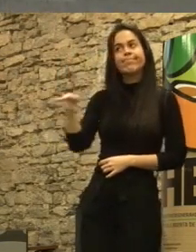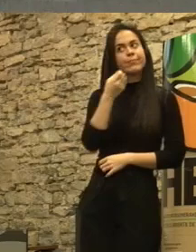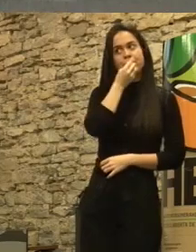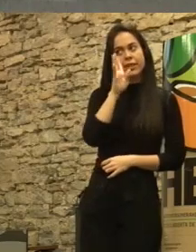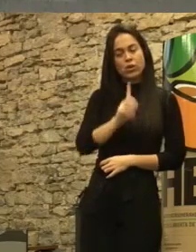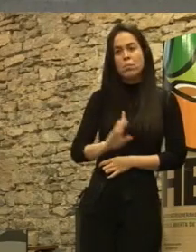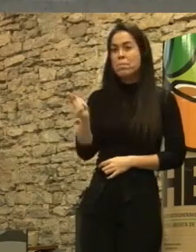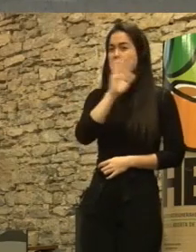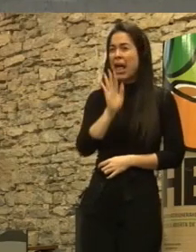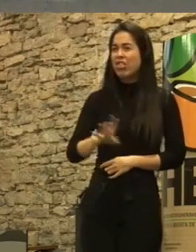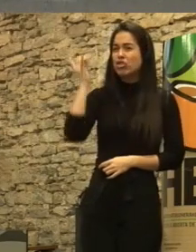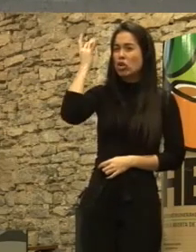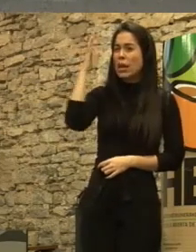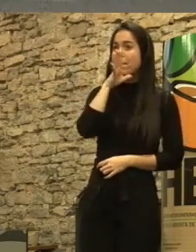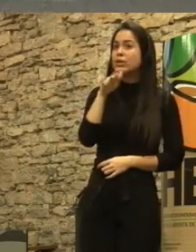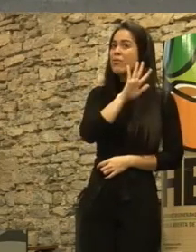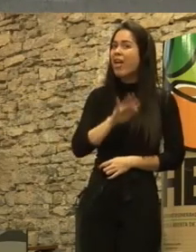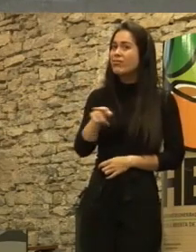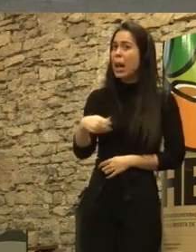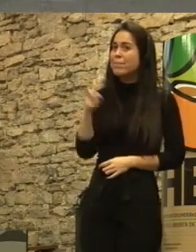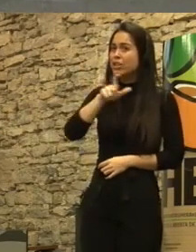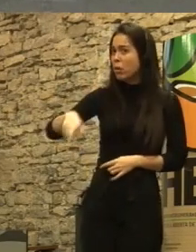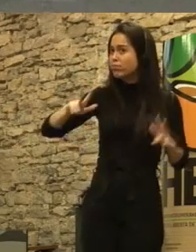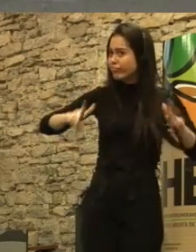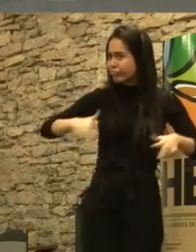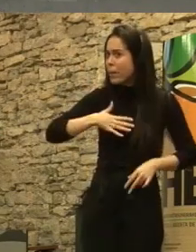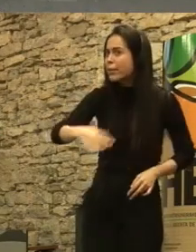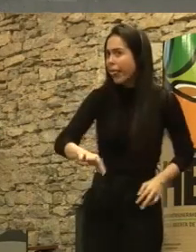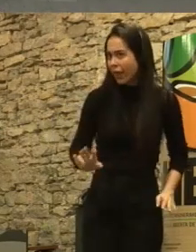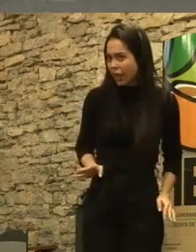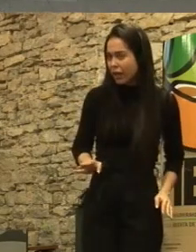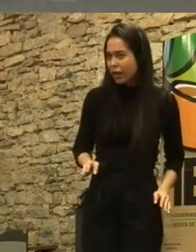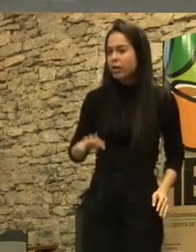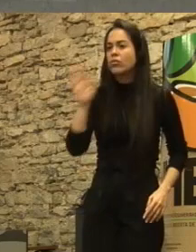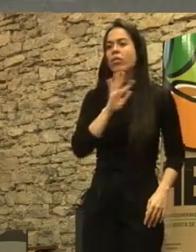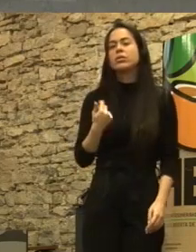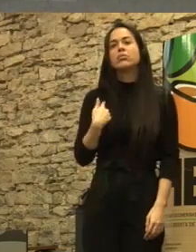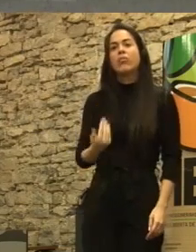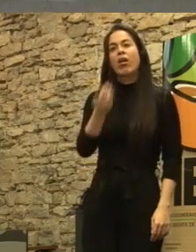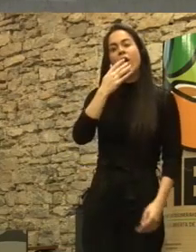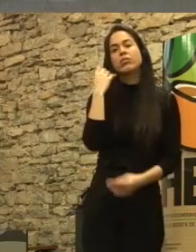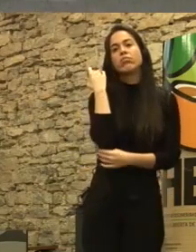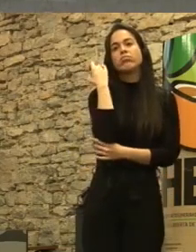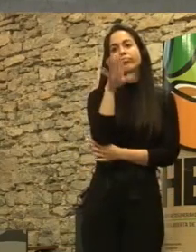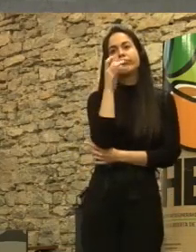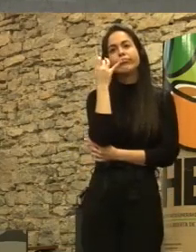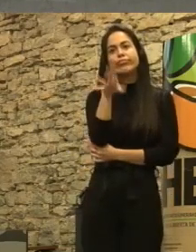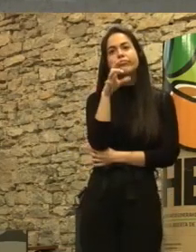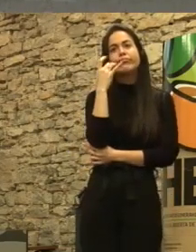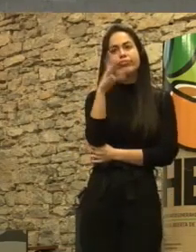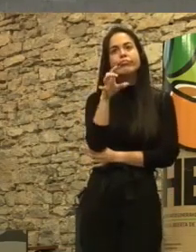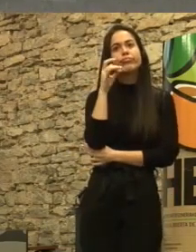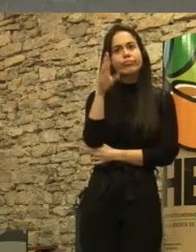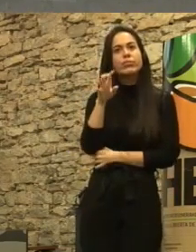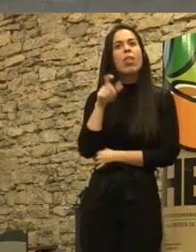parece una tontería, pero no lo es porque la gente se juega la vida. Entonces yo soy ese típico pesado que se pasa la vida mandando cartas certificadas a la inspección de trabajo o yendo a poner denuncia